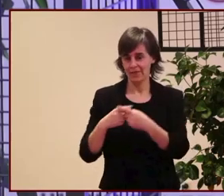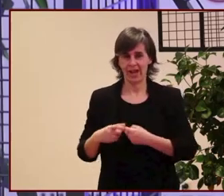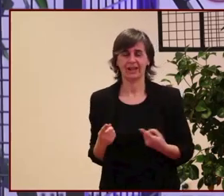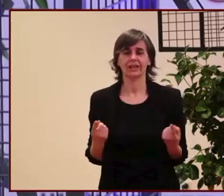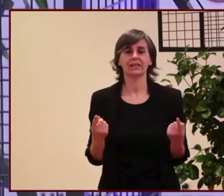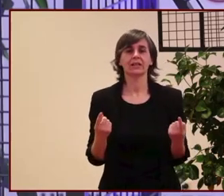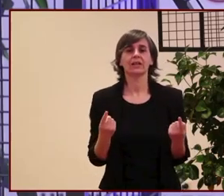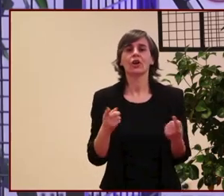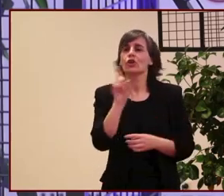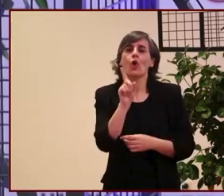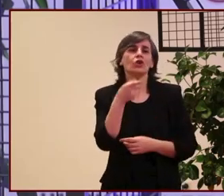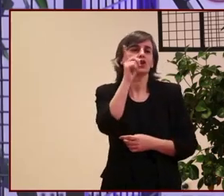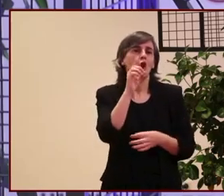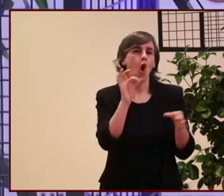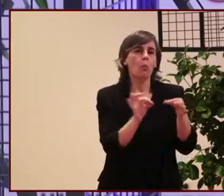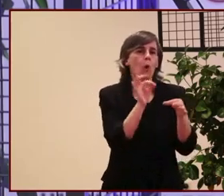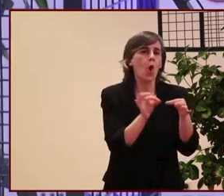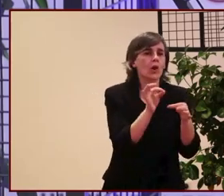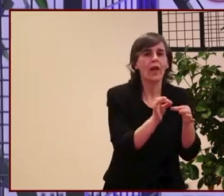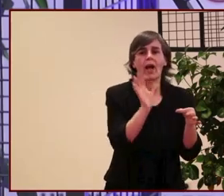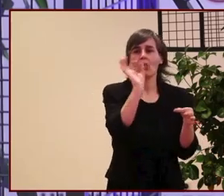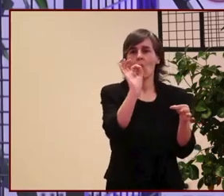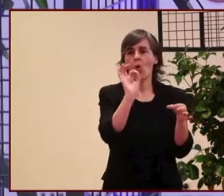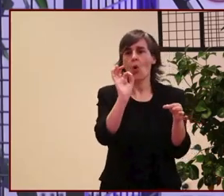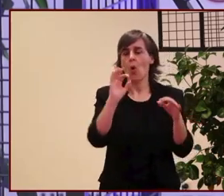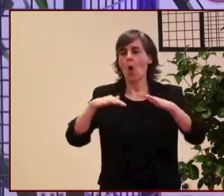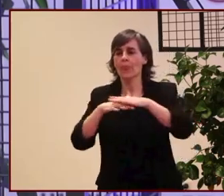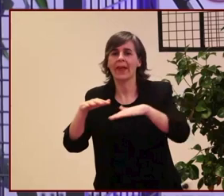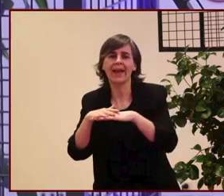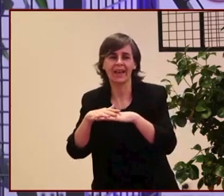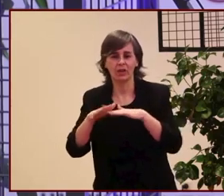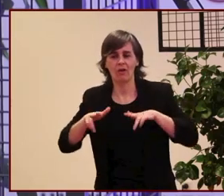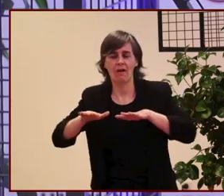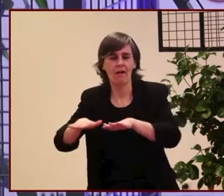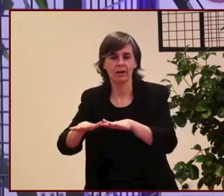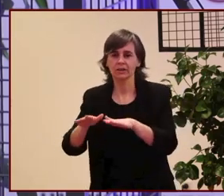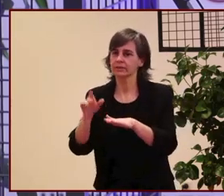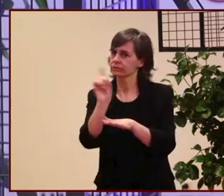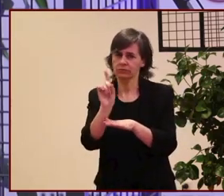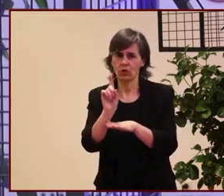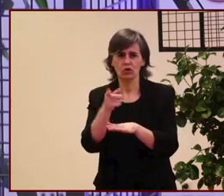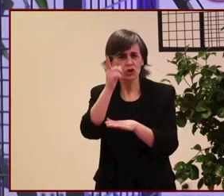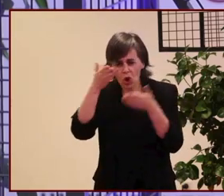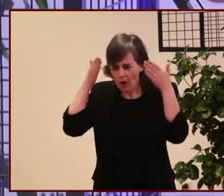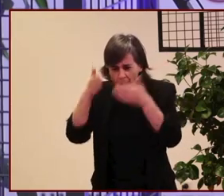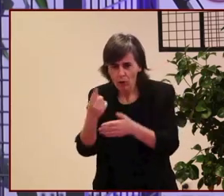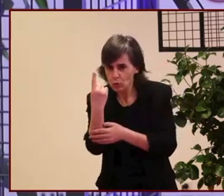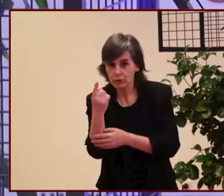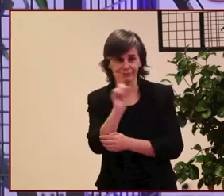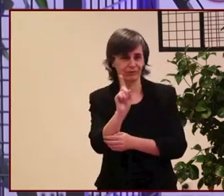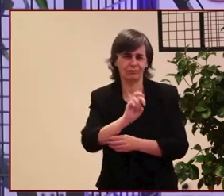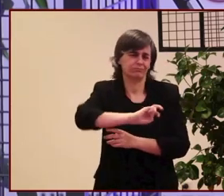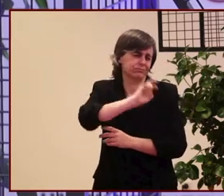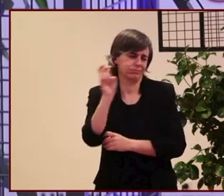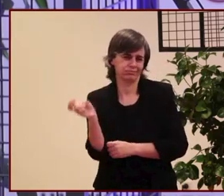de bordado o de tejido o sea no está enfocado hacia una sola dirección el